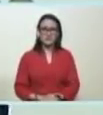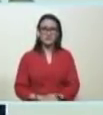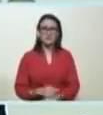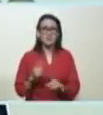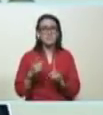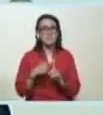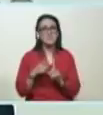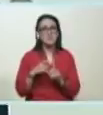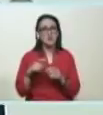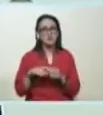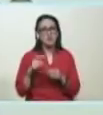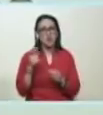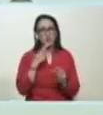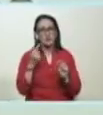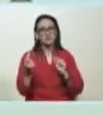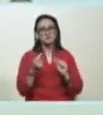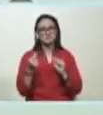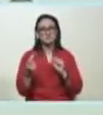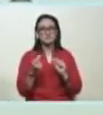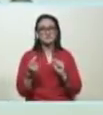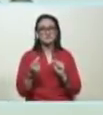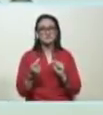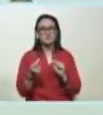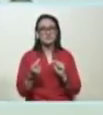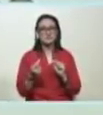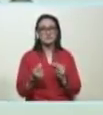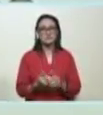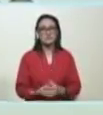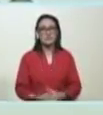Primero se retiró del diálogo